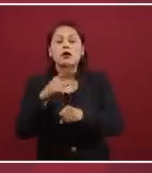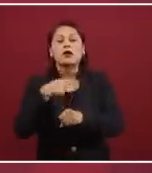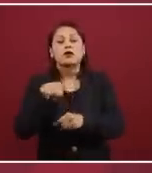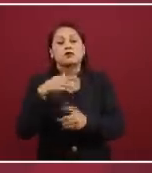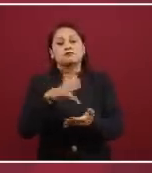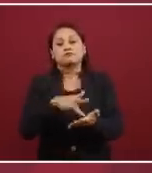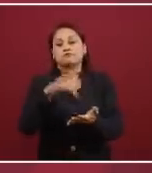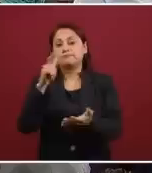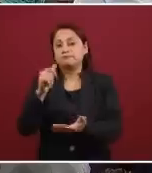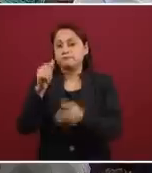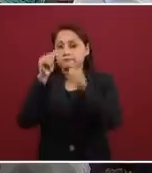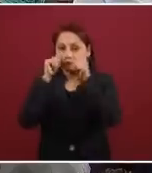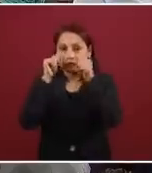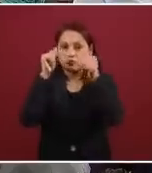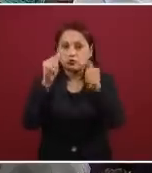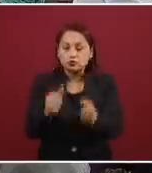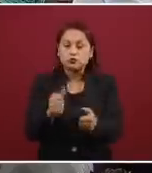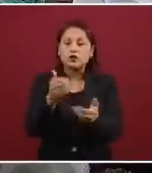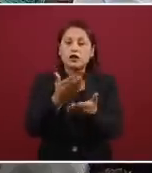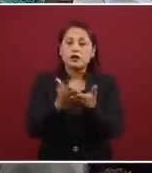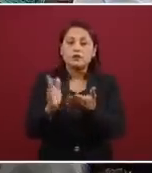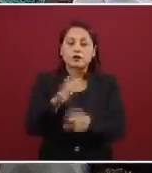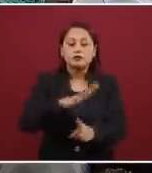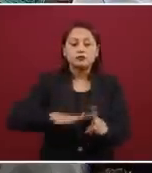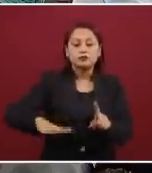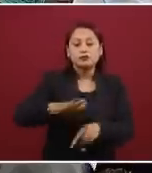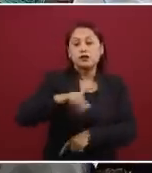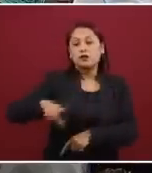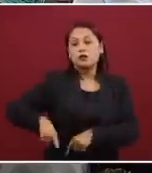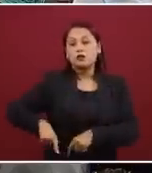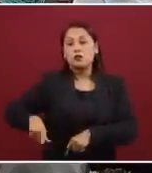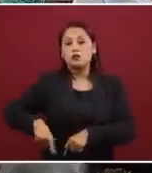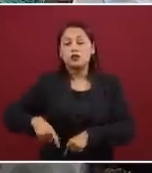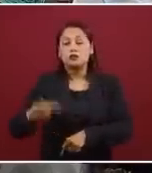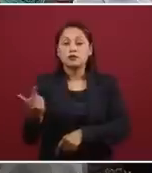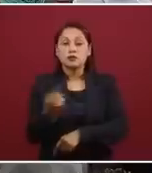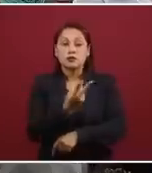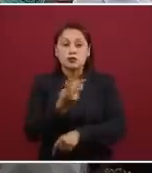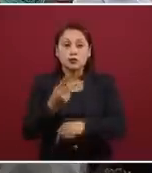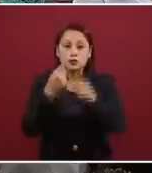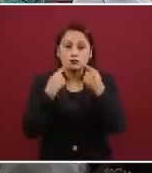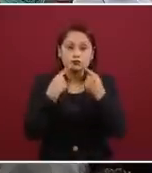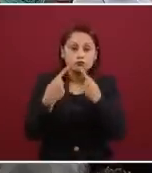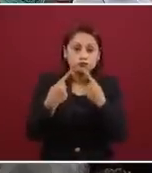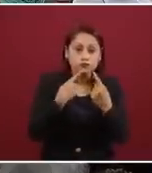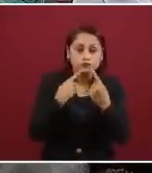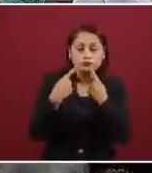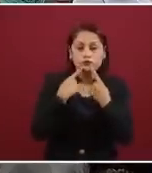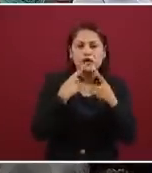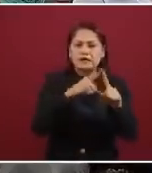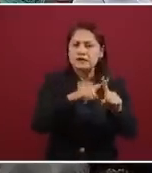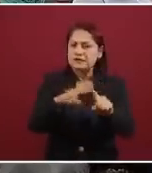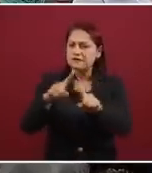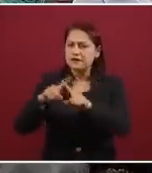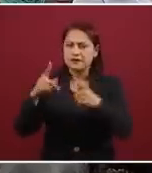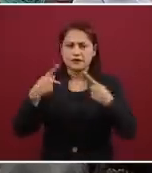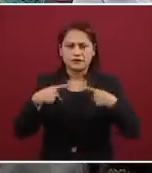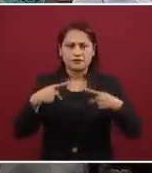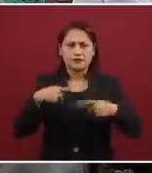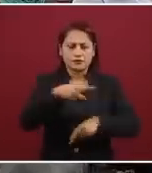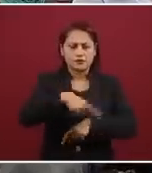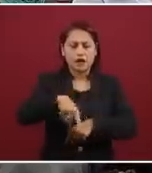diálogo incluyente entre gobierno y sociedad y entre distintos miembros y actores de la sociedad, esté o no